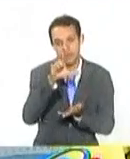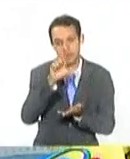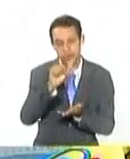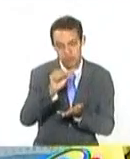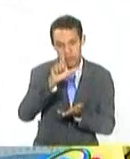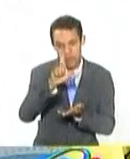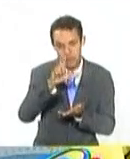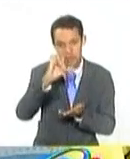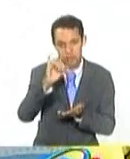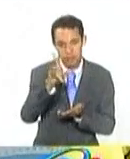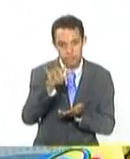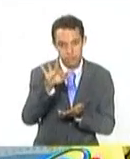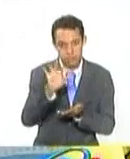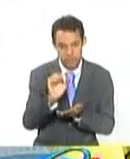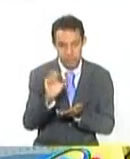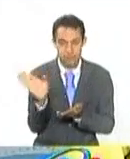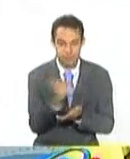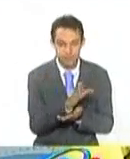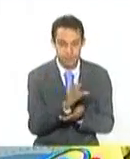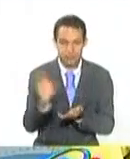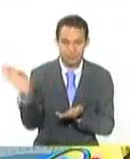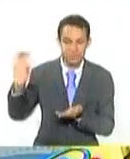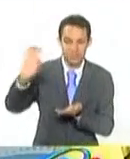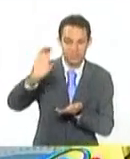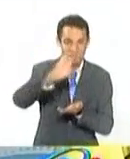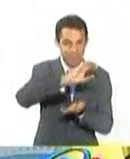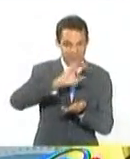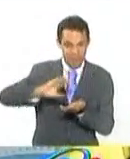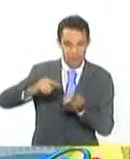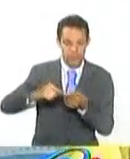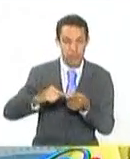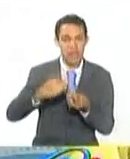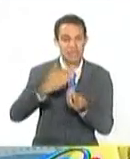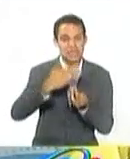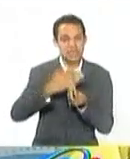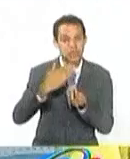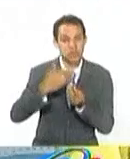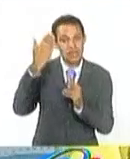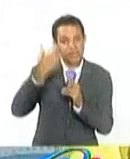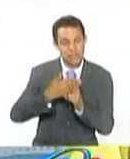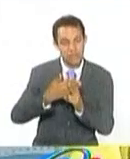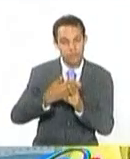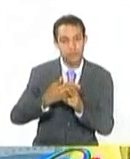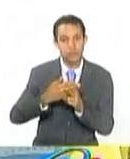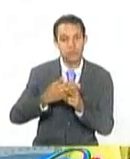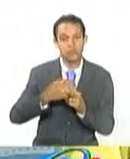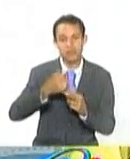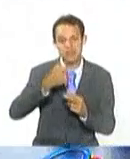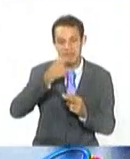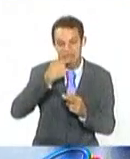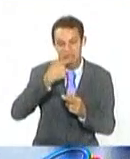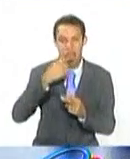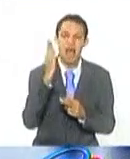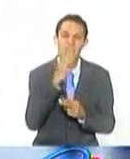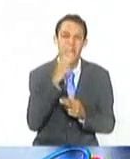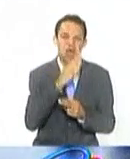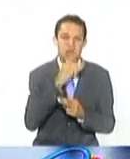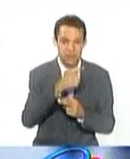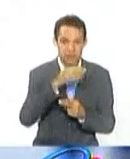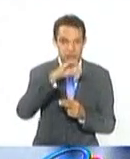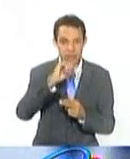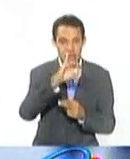que El orégano como condimento la cebolla de huevo y el ajo una última llamada es María Narváez por el